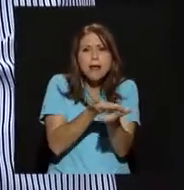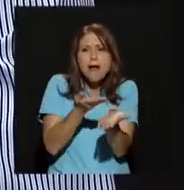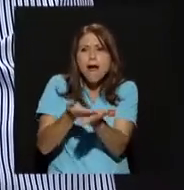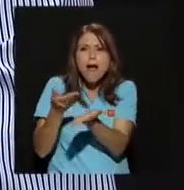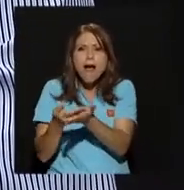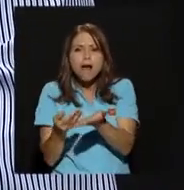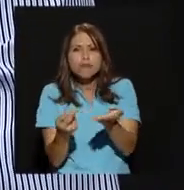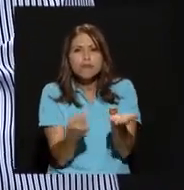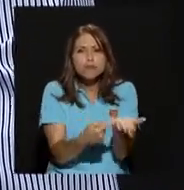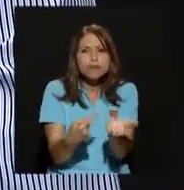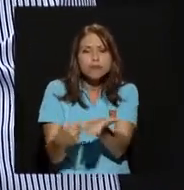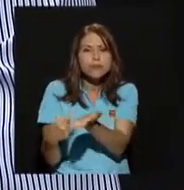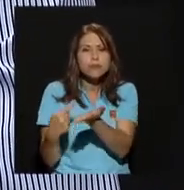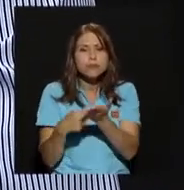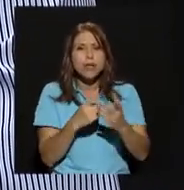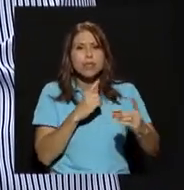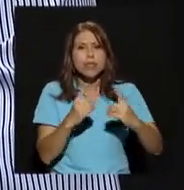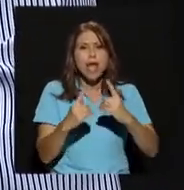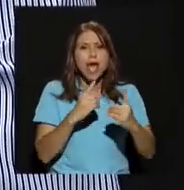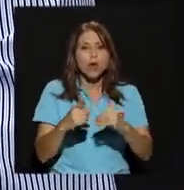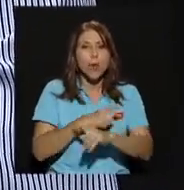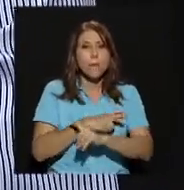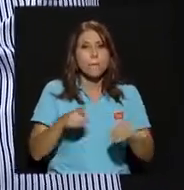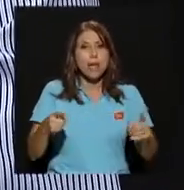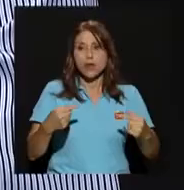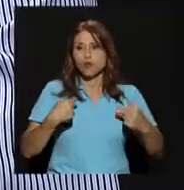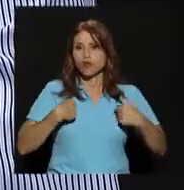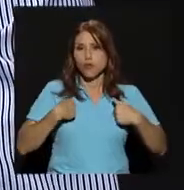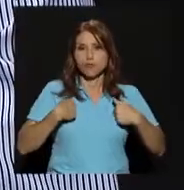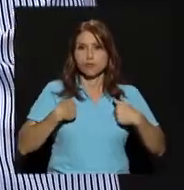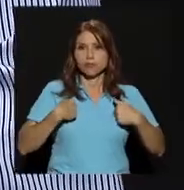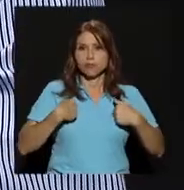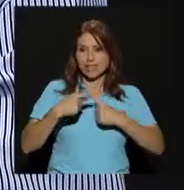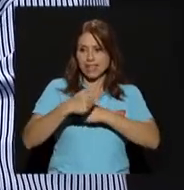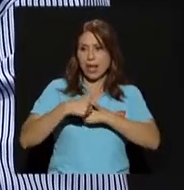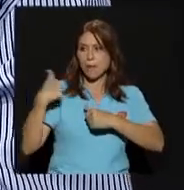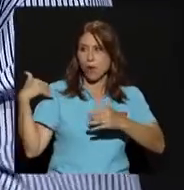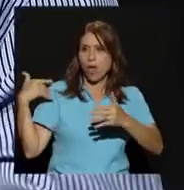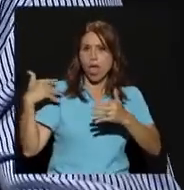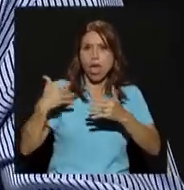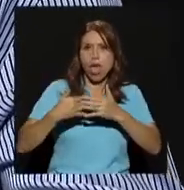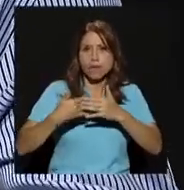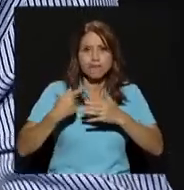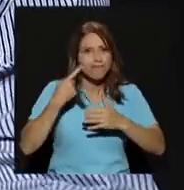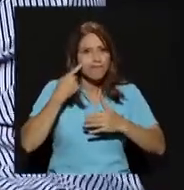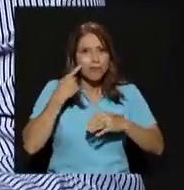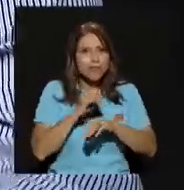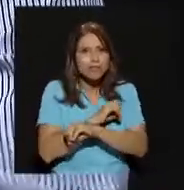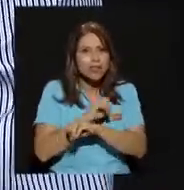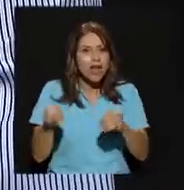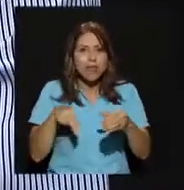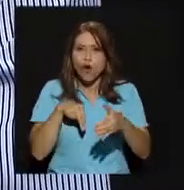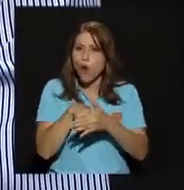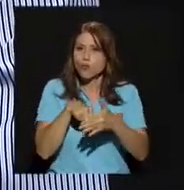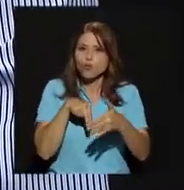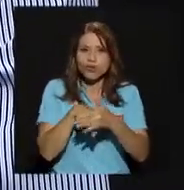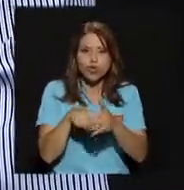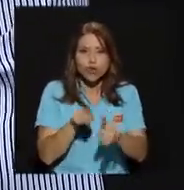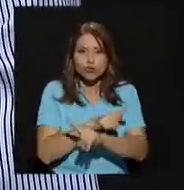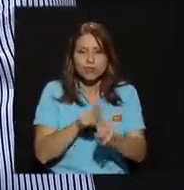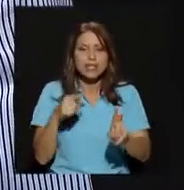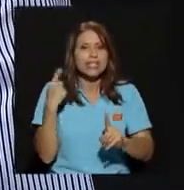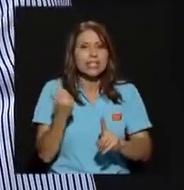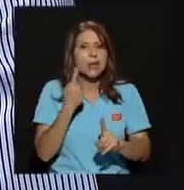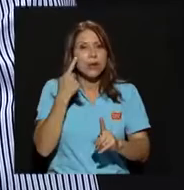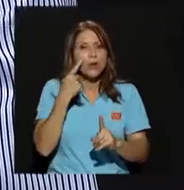pero en ningún caso he visto en este momento de lo que tengo de estar ahí, obstrucción. Siempre lo he visto de una manera